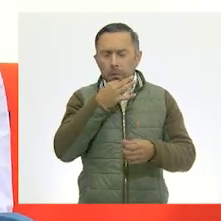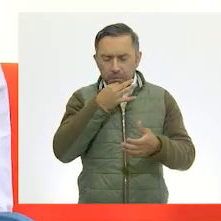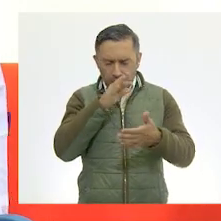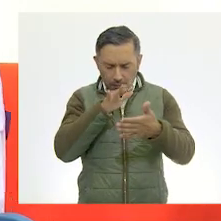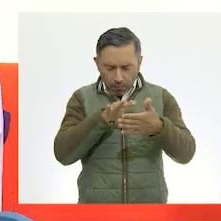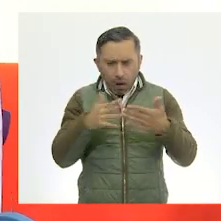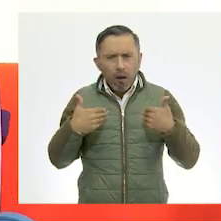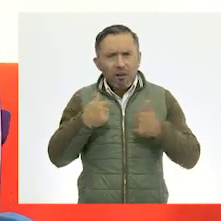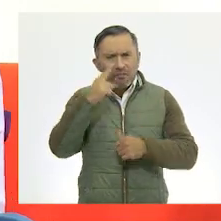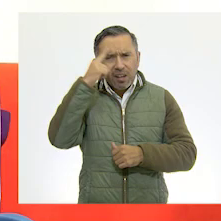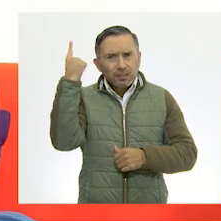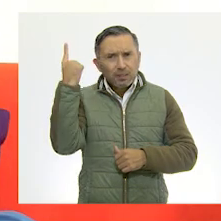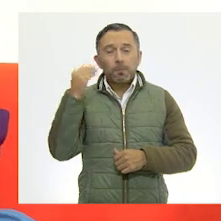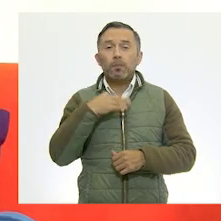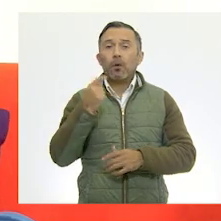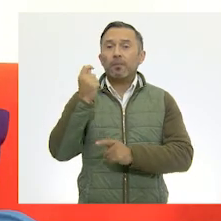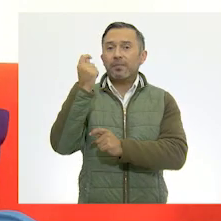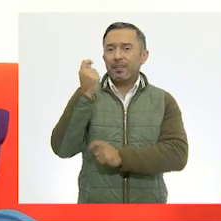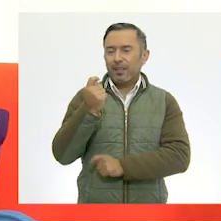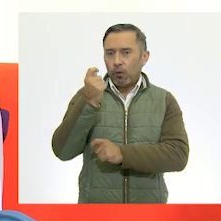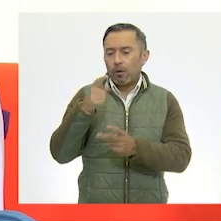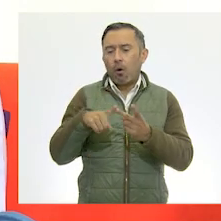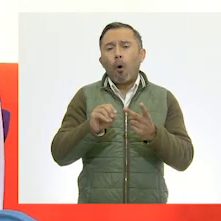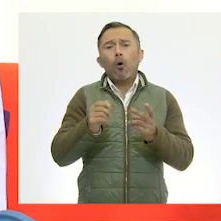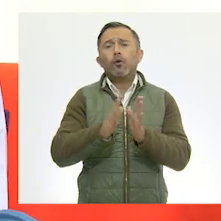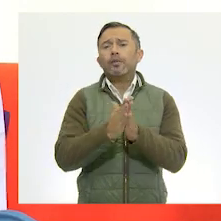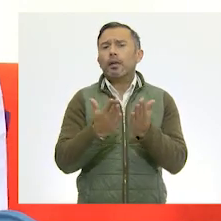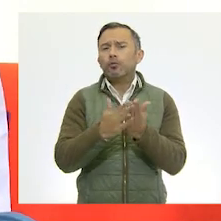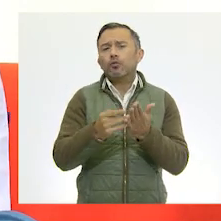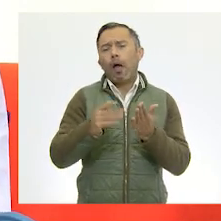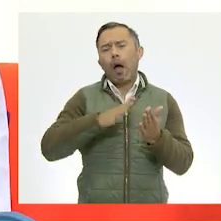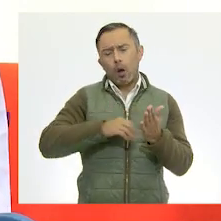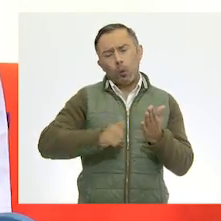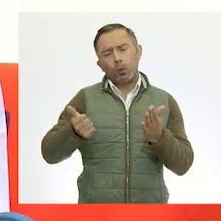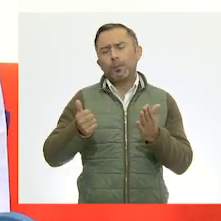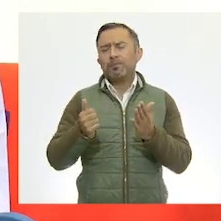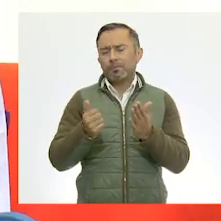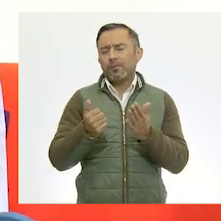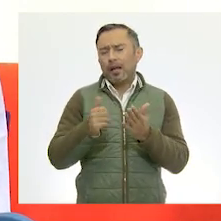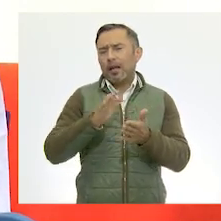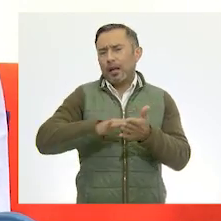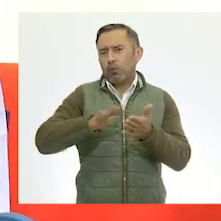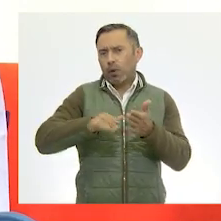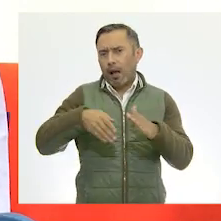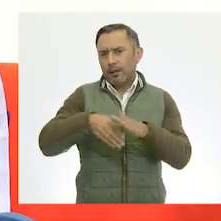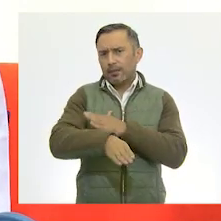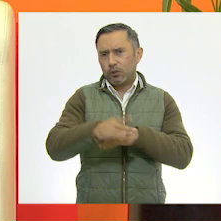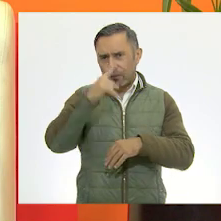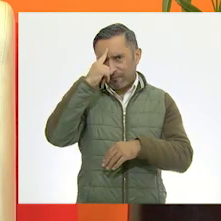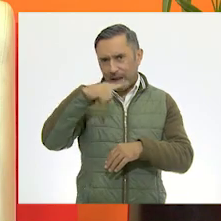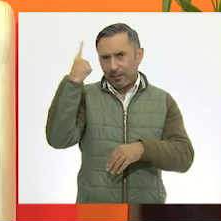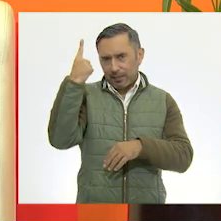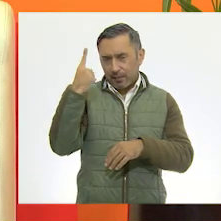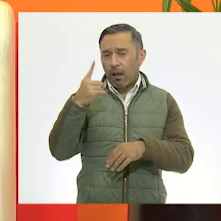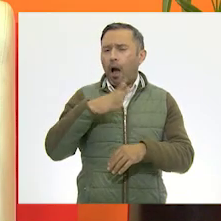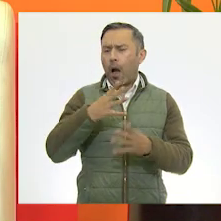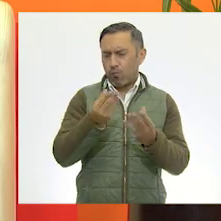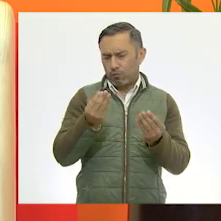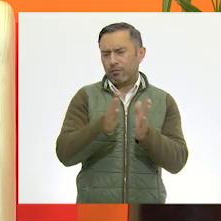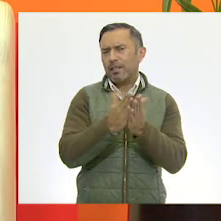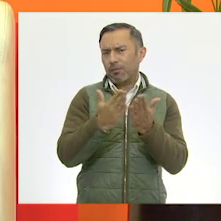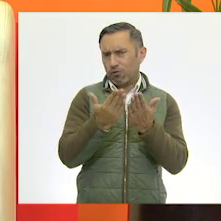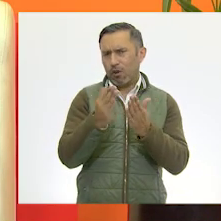¿no? Textos, ¿no? Literatura universal en lectura fácil, ya hay muchos ejemplares disponibles. Muchas gracias. ¿Y qué tipo